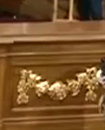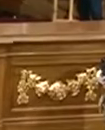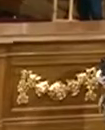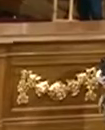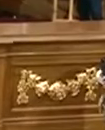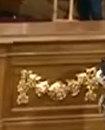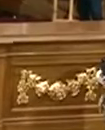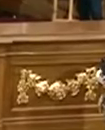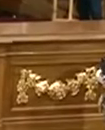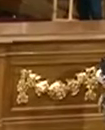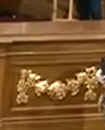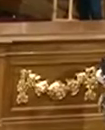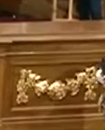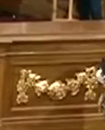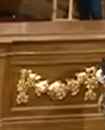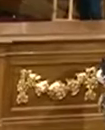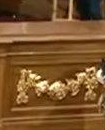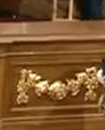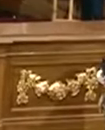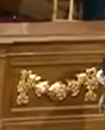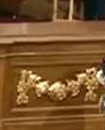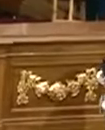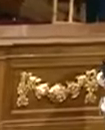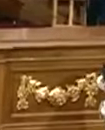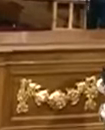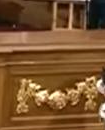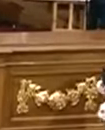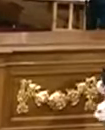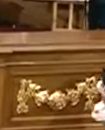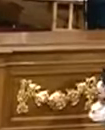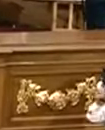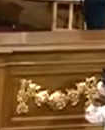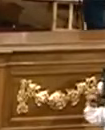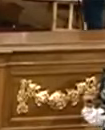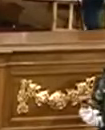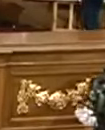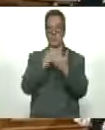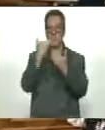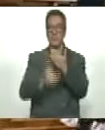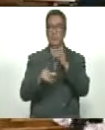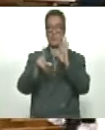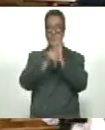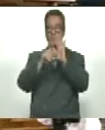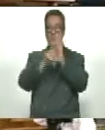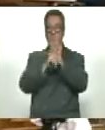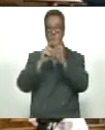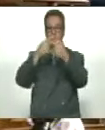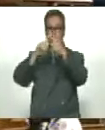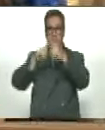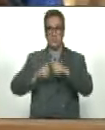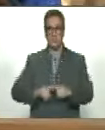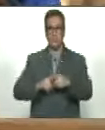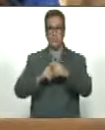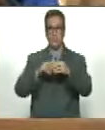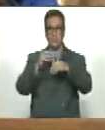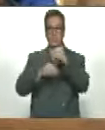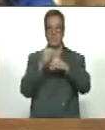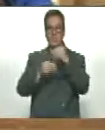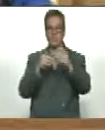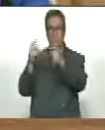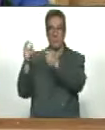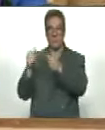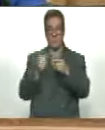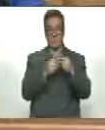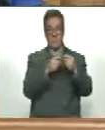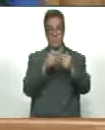Segundo punto del orden del día, ciudadana secretaria. Primera discusión del proyecto de ley de presupuesto para el ejercicio